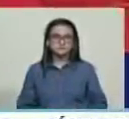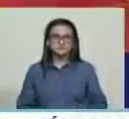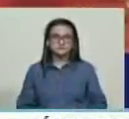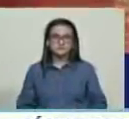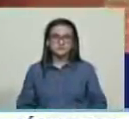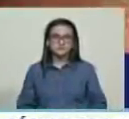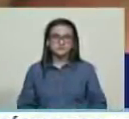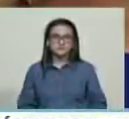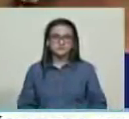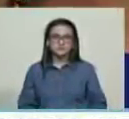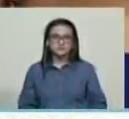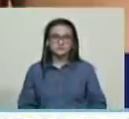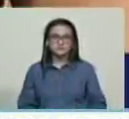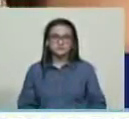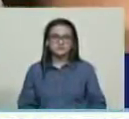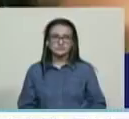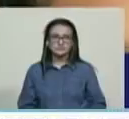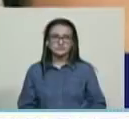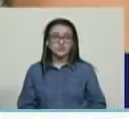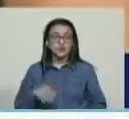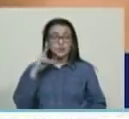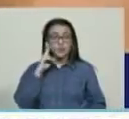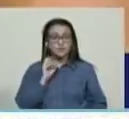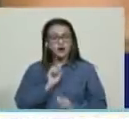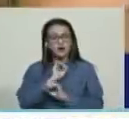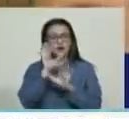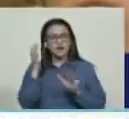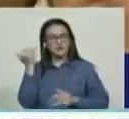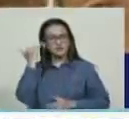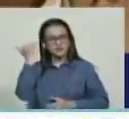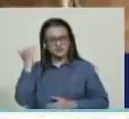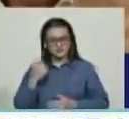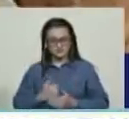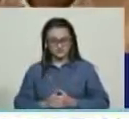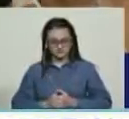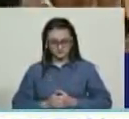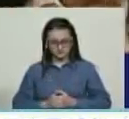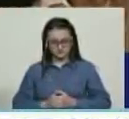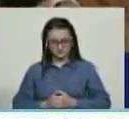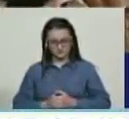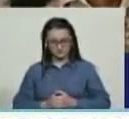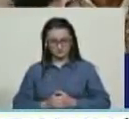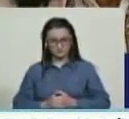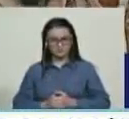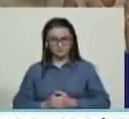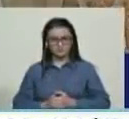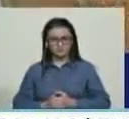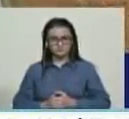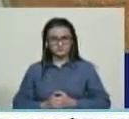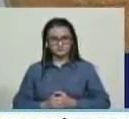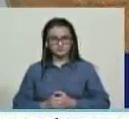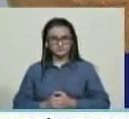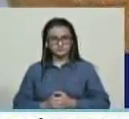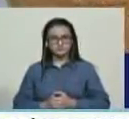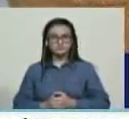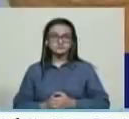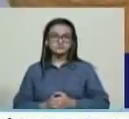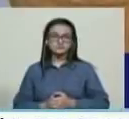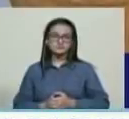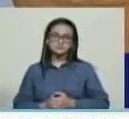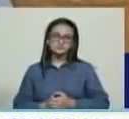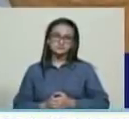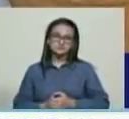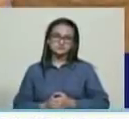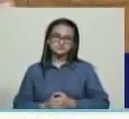Bolívar tenía tan claro su misión en esta vida. En Angostura dijo él, me corrige el profesor Peñalver, por